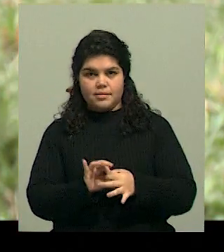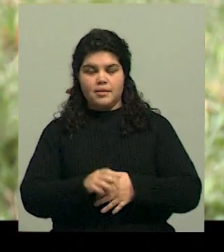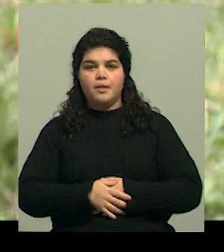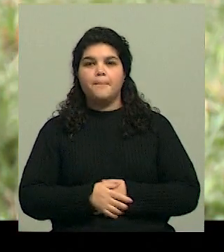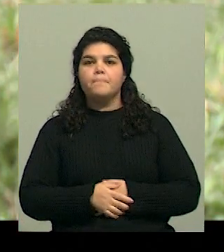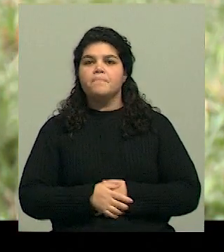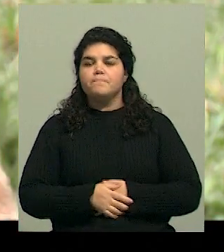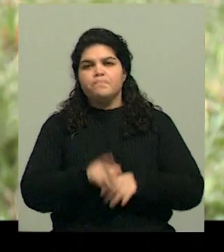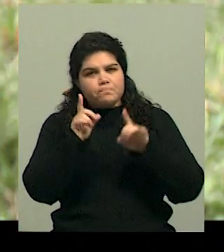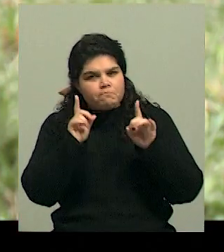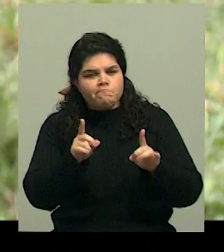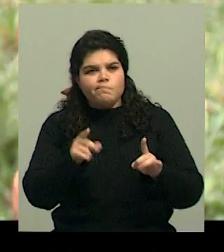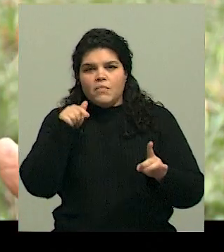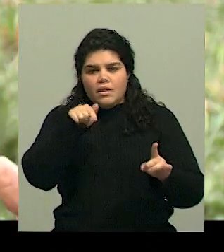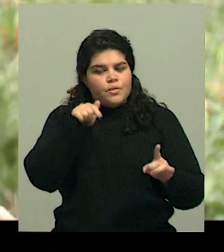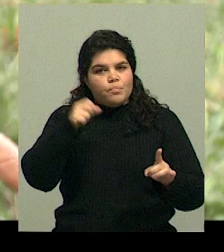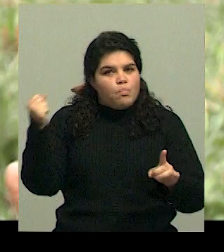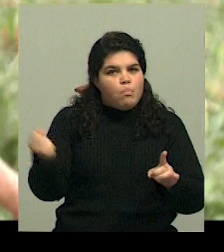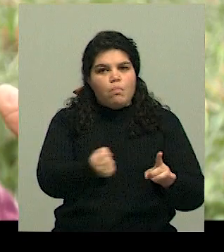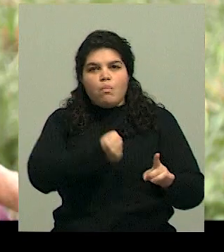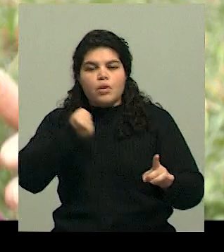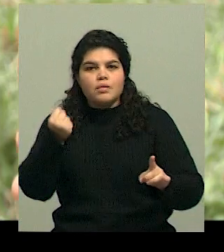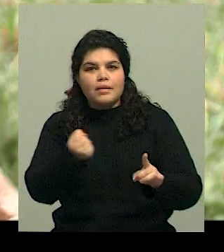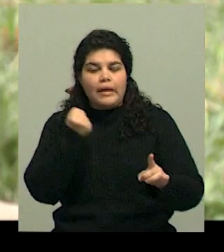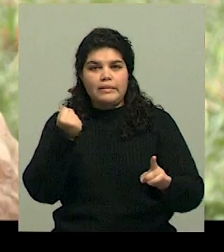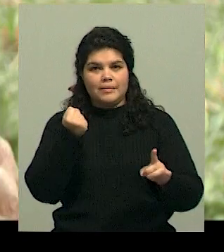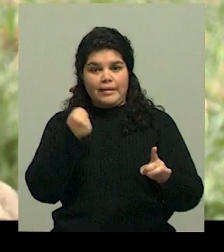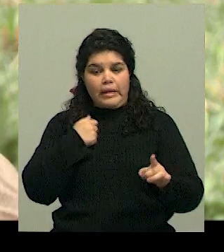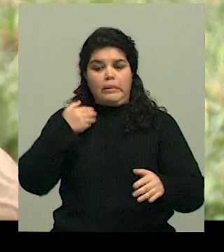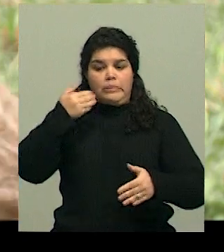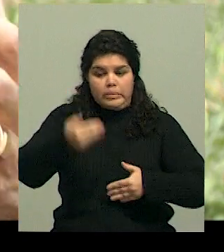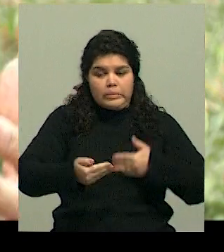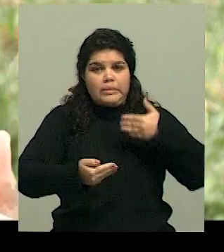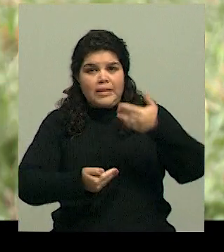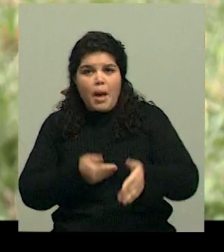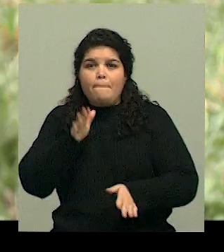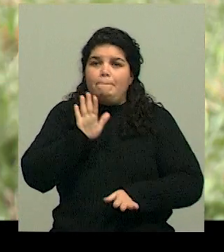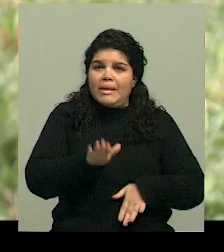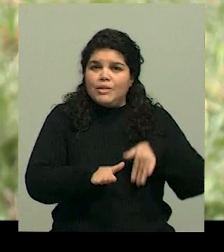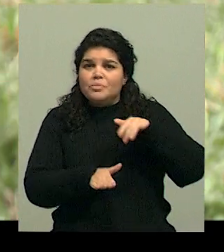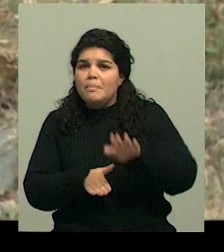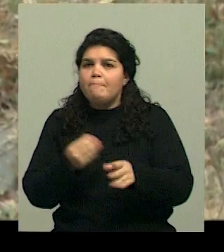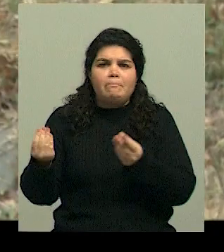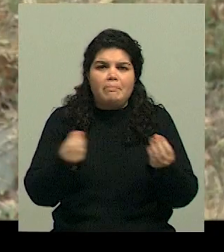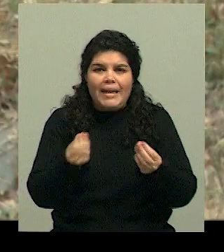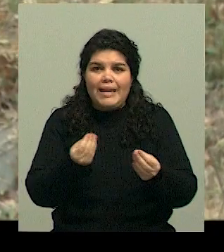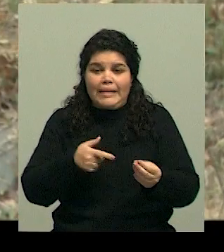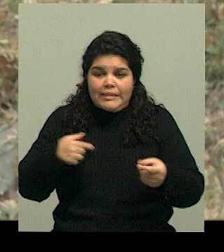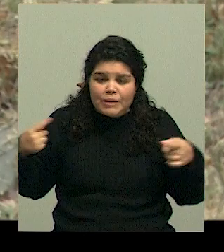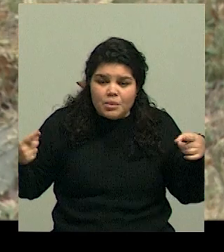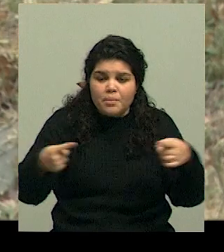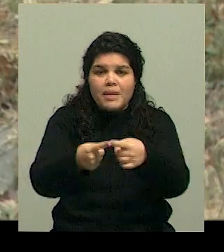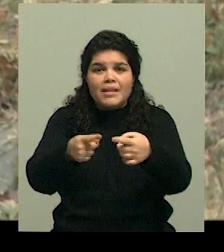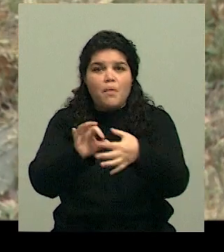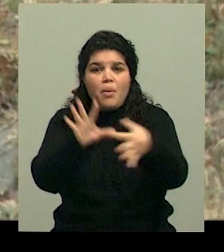importantes que estaban caminando hacia la independencia. María Remedios del